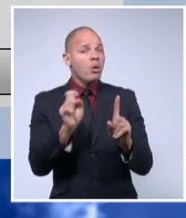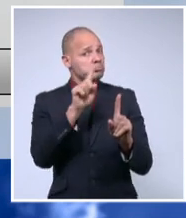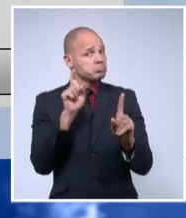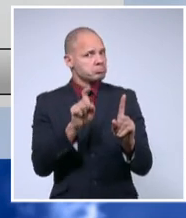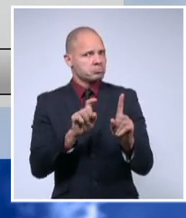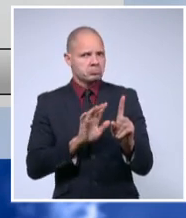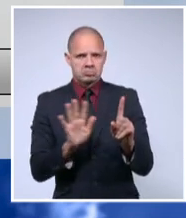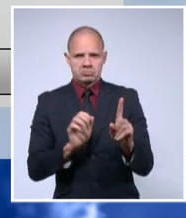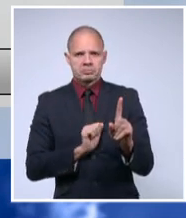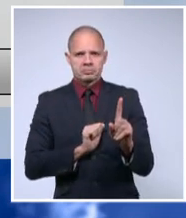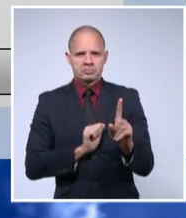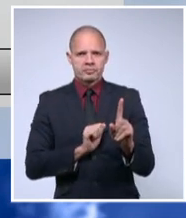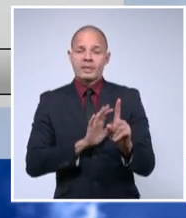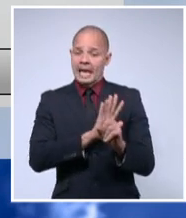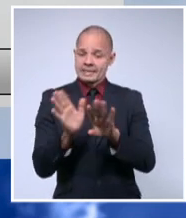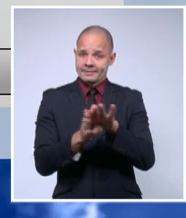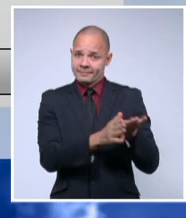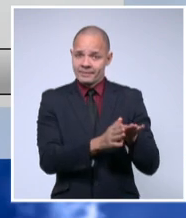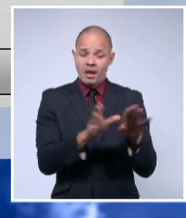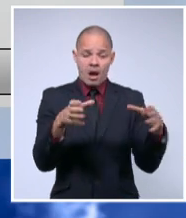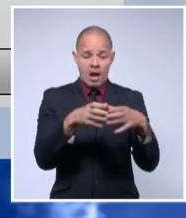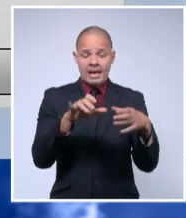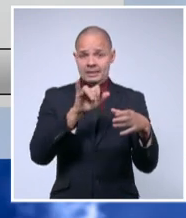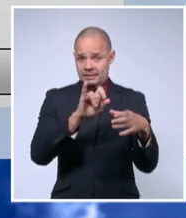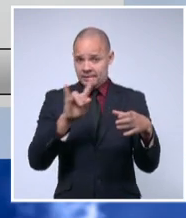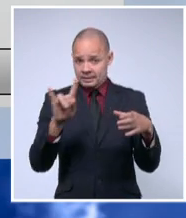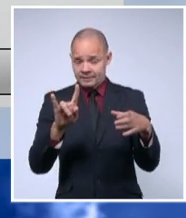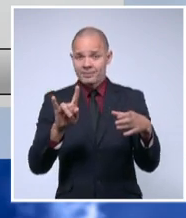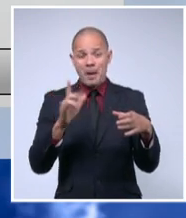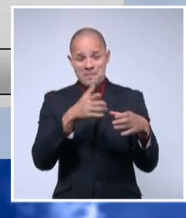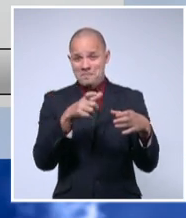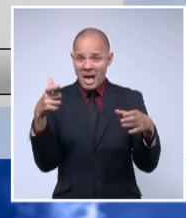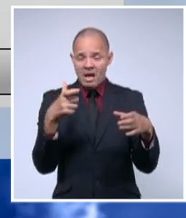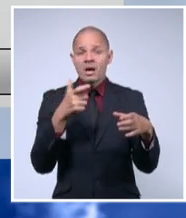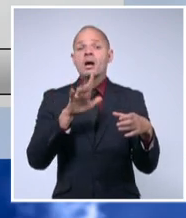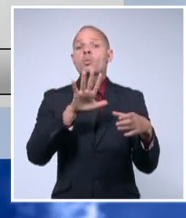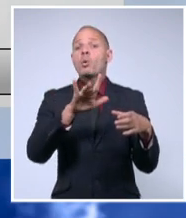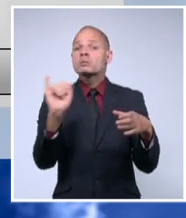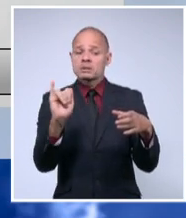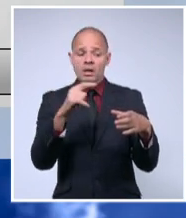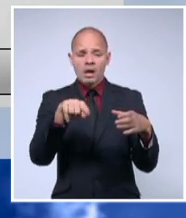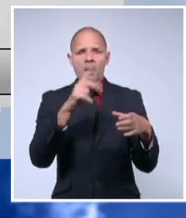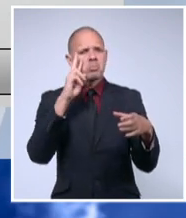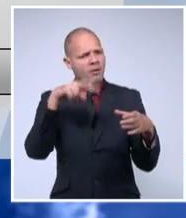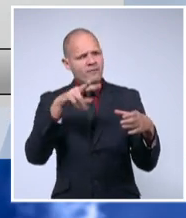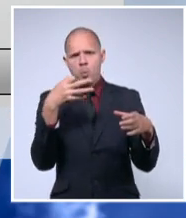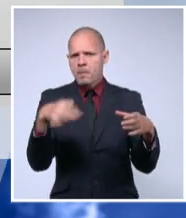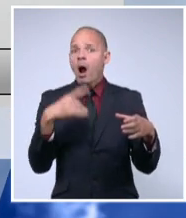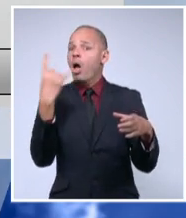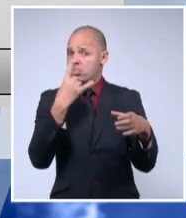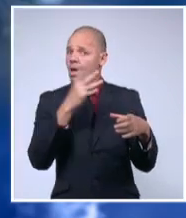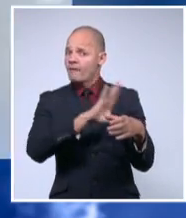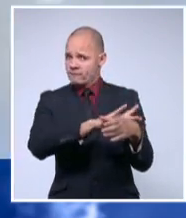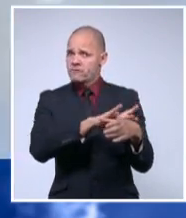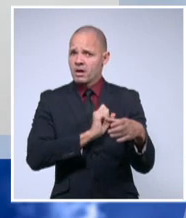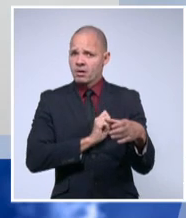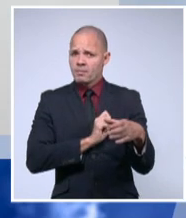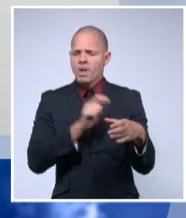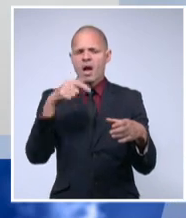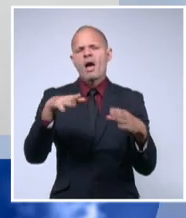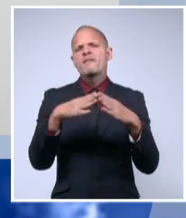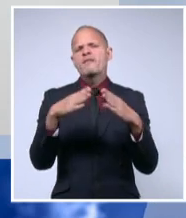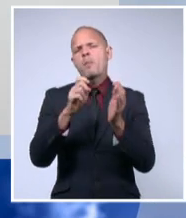precisada. 56 resultaron asintomáticos. La residencia por provincia de los 69 confirmados este sábado es